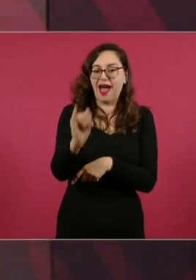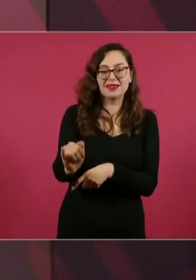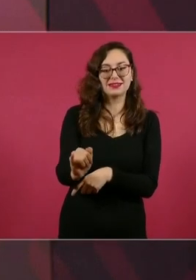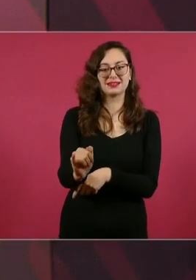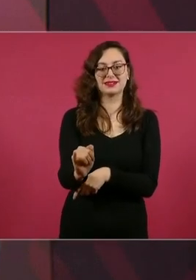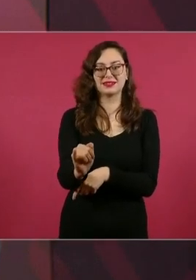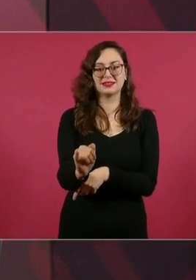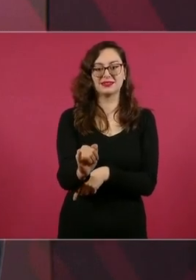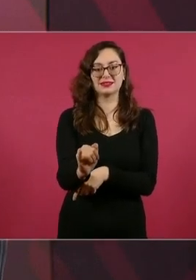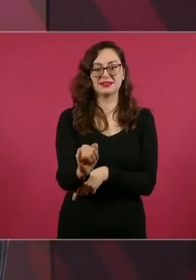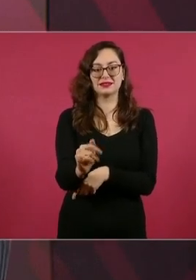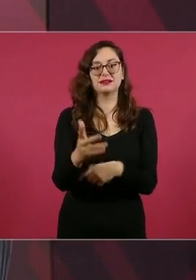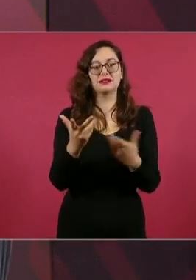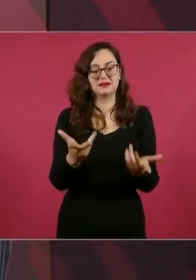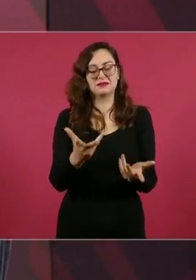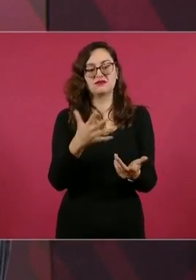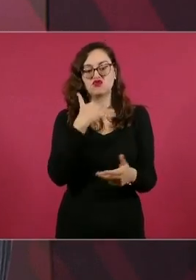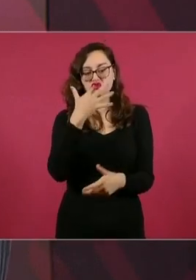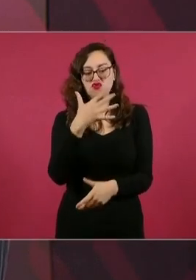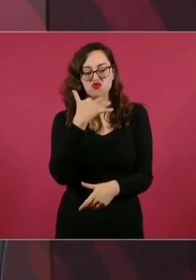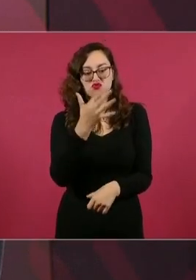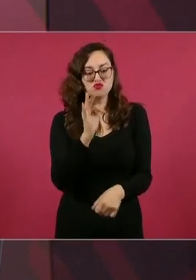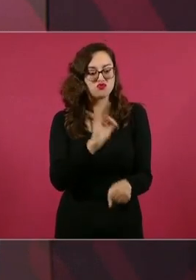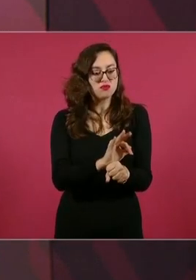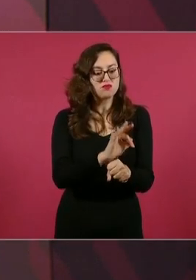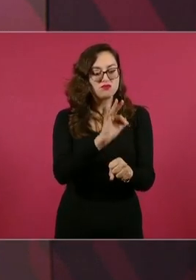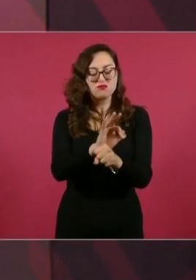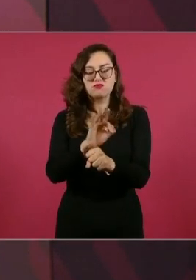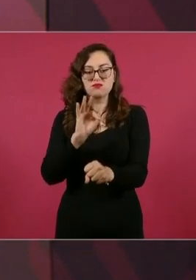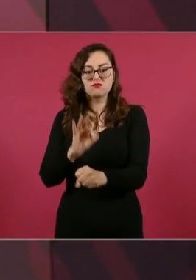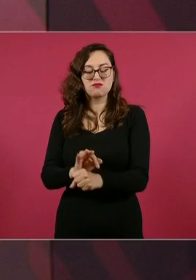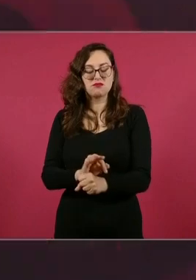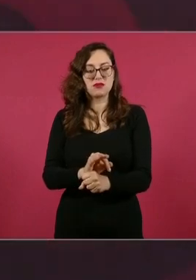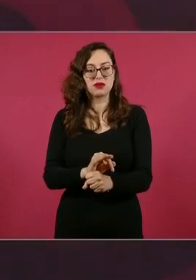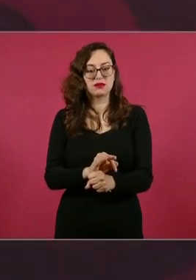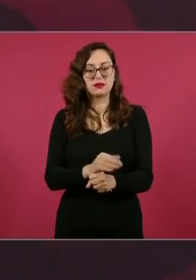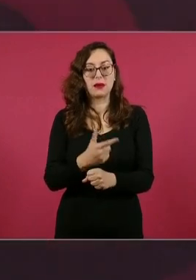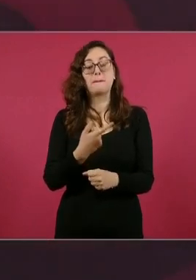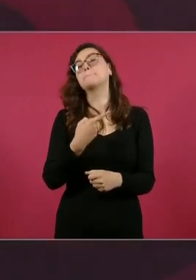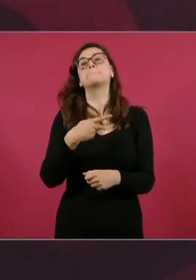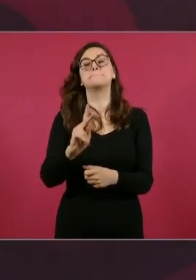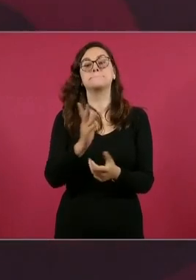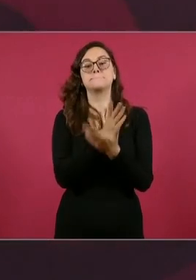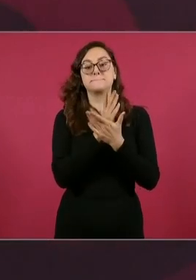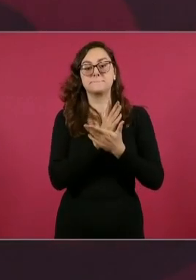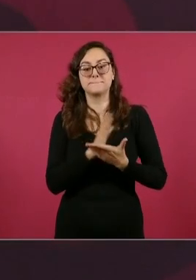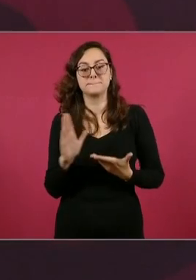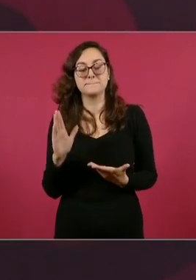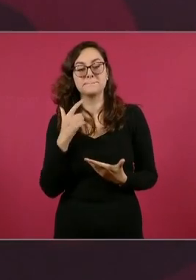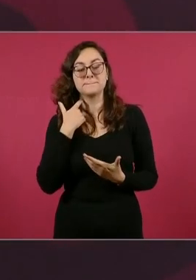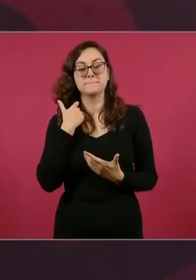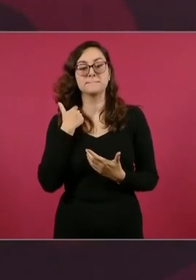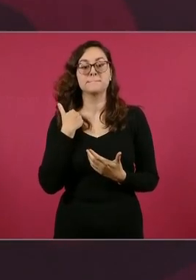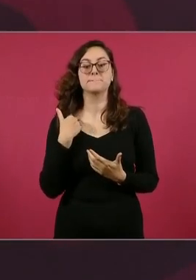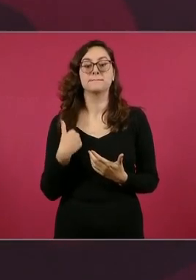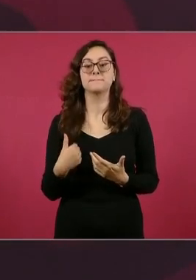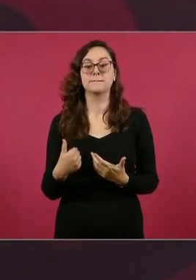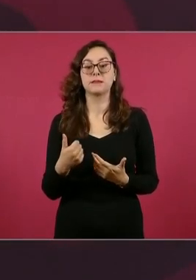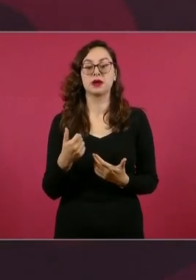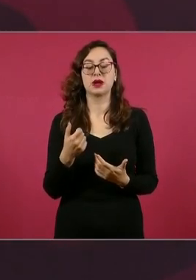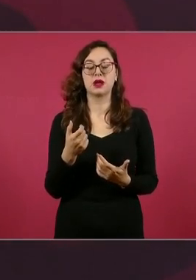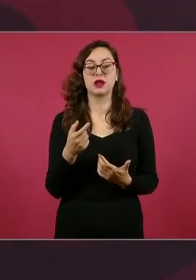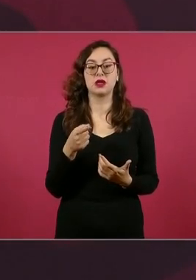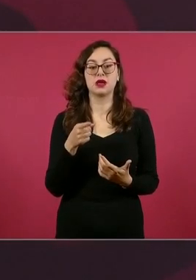de mantener la corrupción y los privilegios Pero además que es una